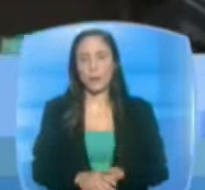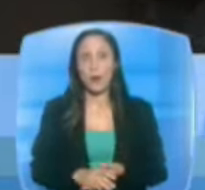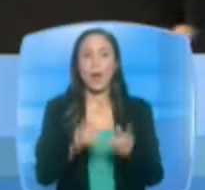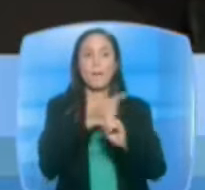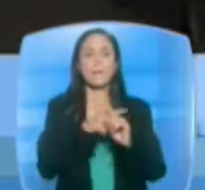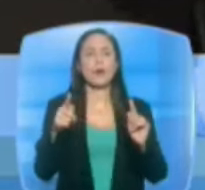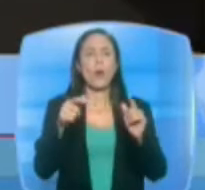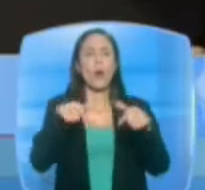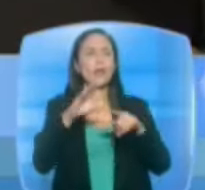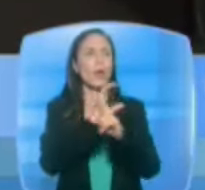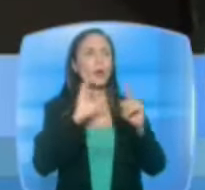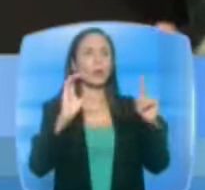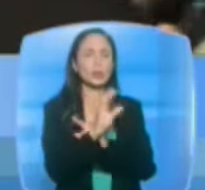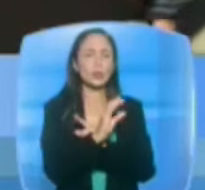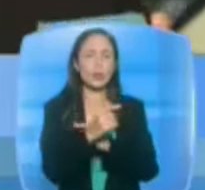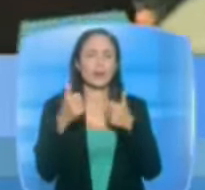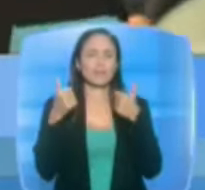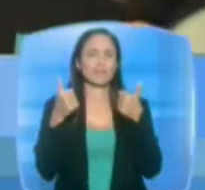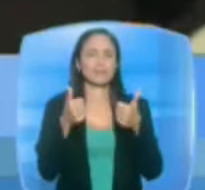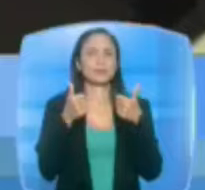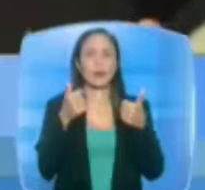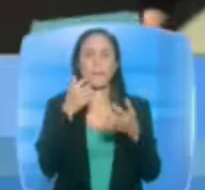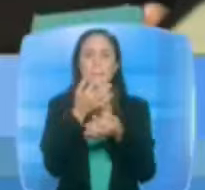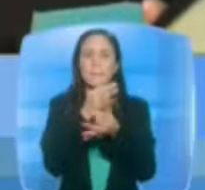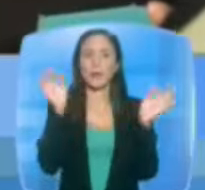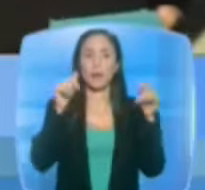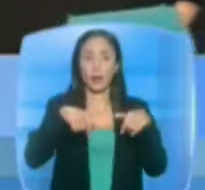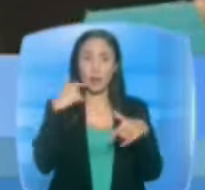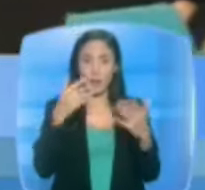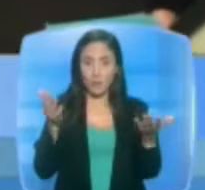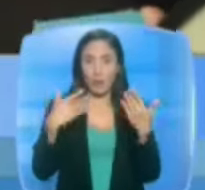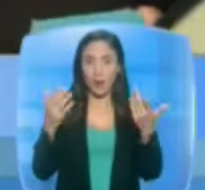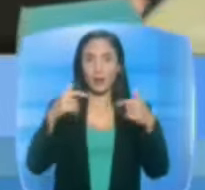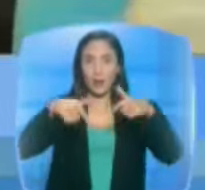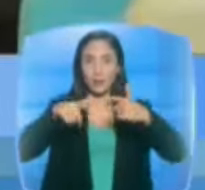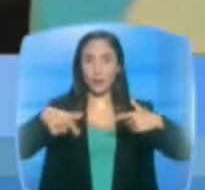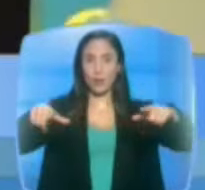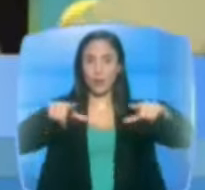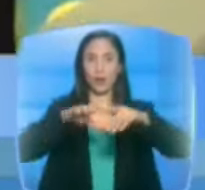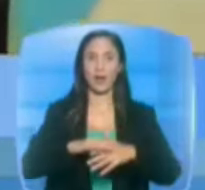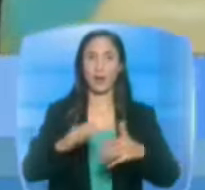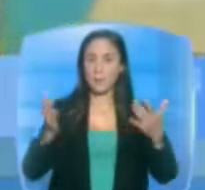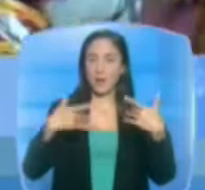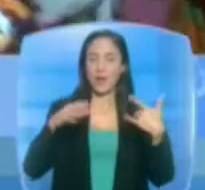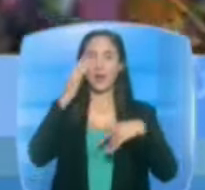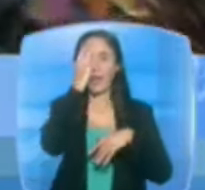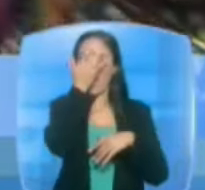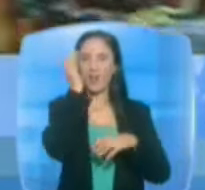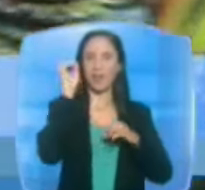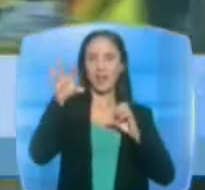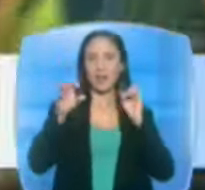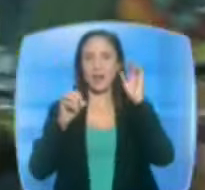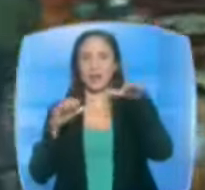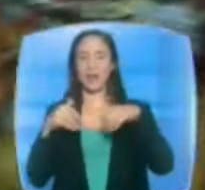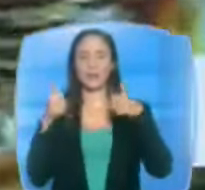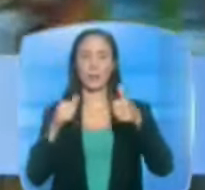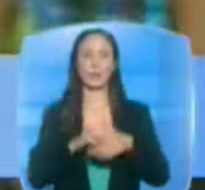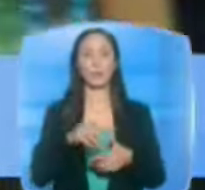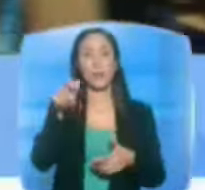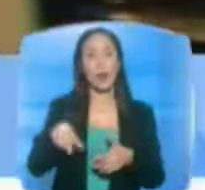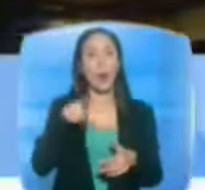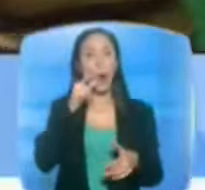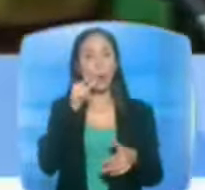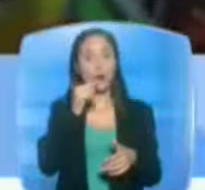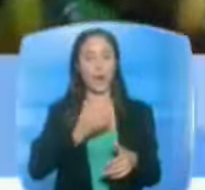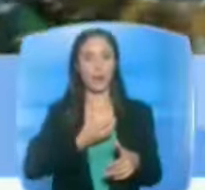cultura rica. Desde aquí le decimos a Venezuela que vengan al Callao, que vengan a sus carnavales. El burgomaestre